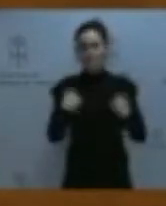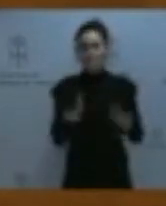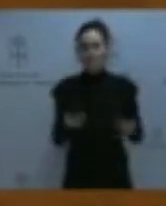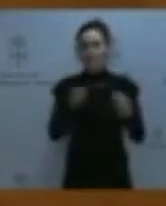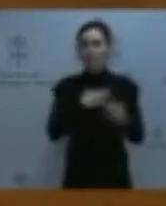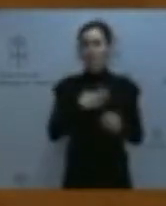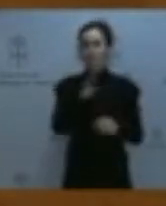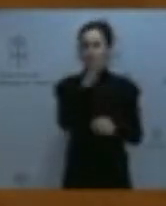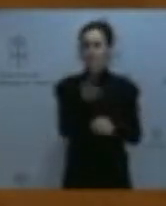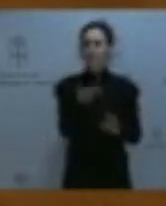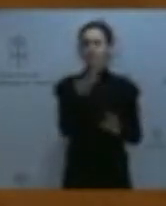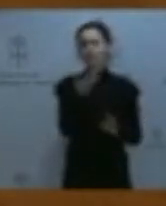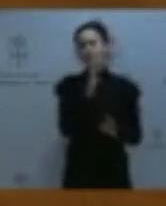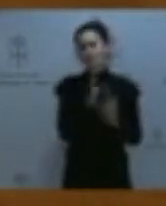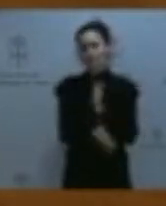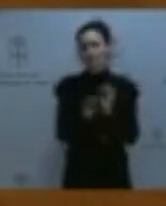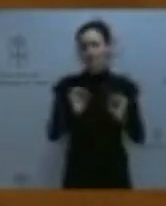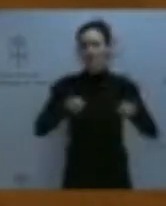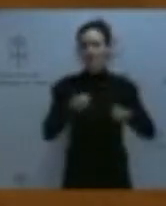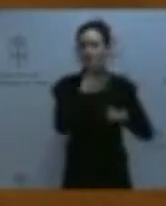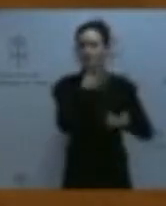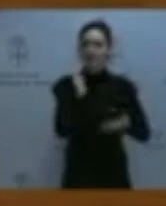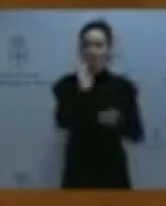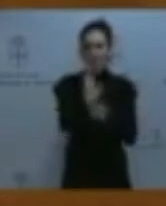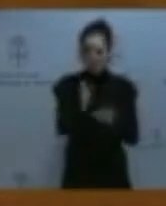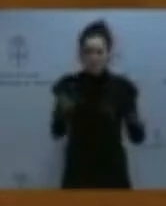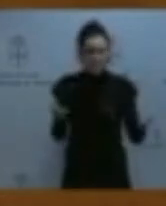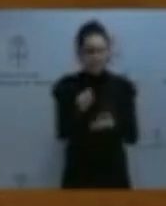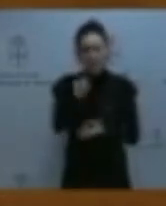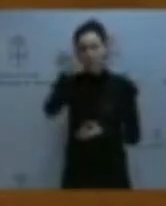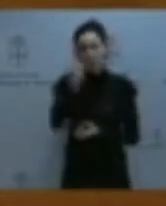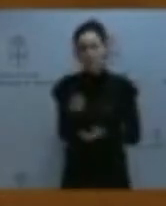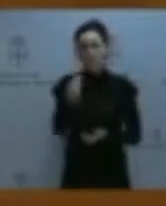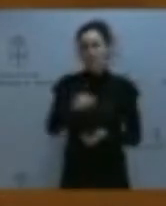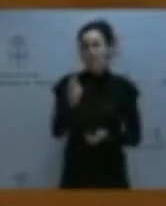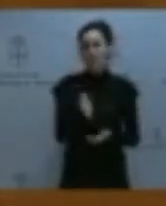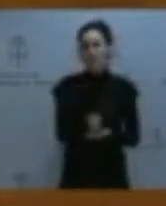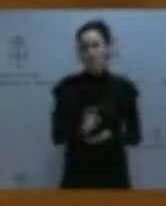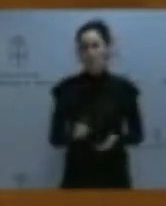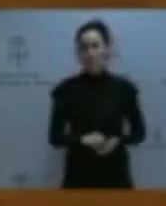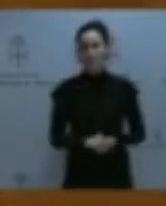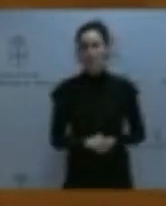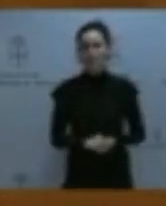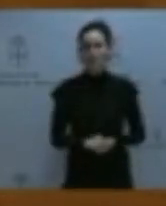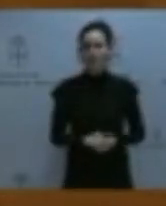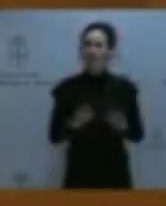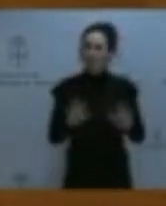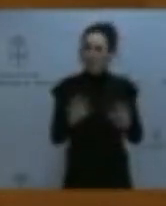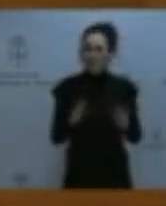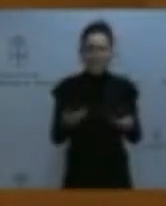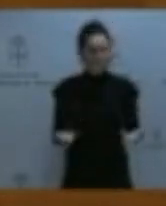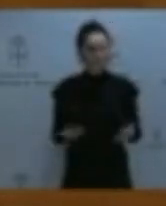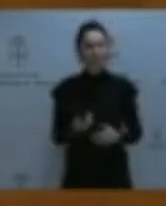estas causas. Y que con esta iniciativa que ahora se presenta aquí sería un 1% más el que no pagaría. Pero es que, además,